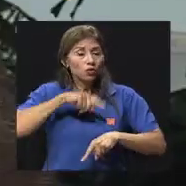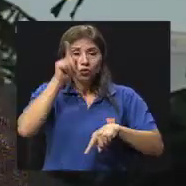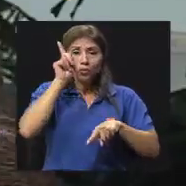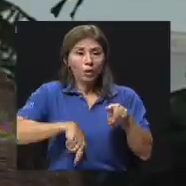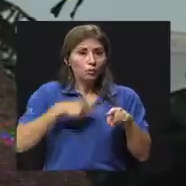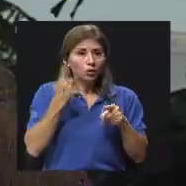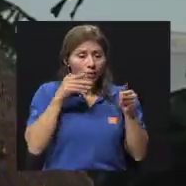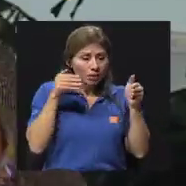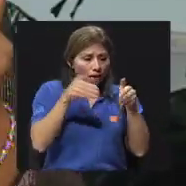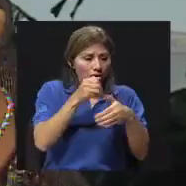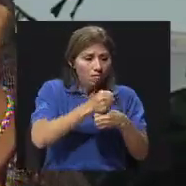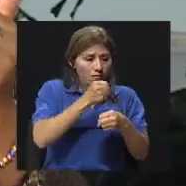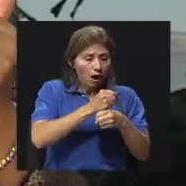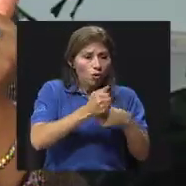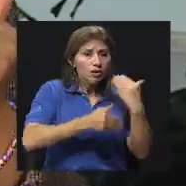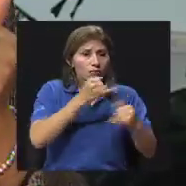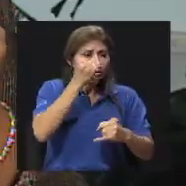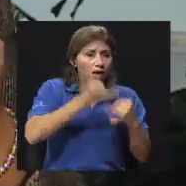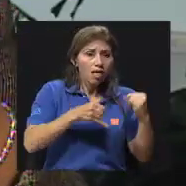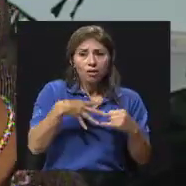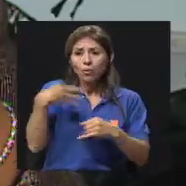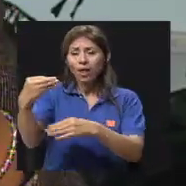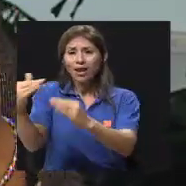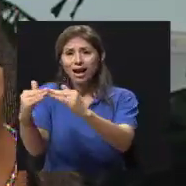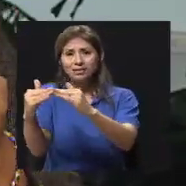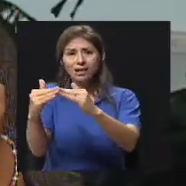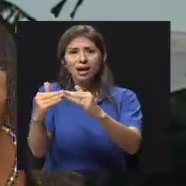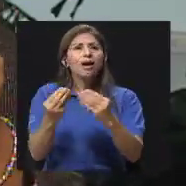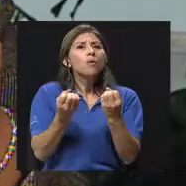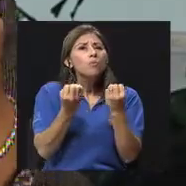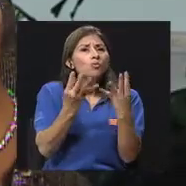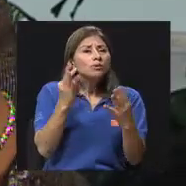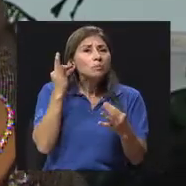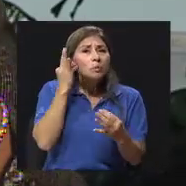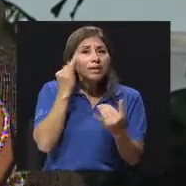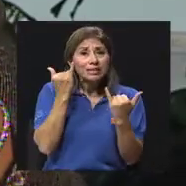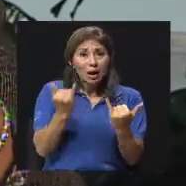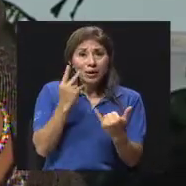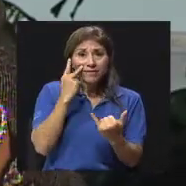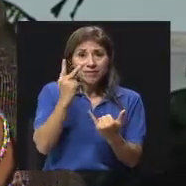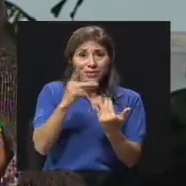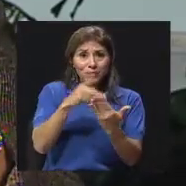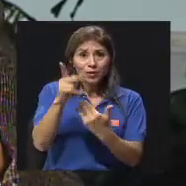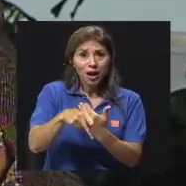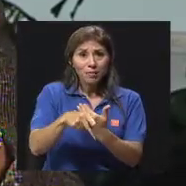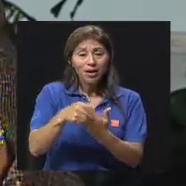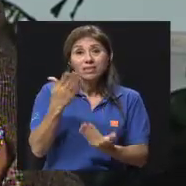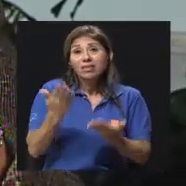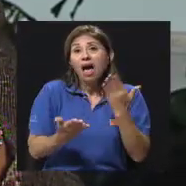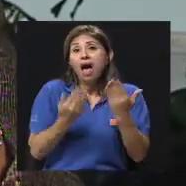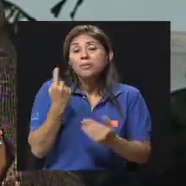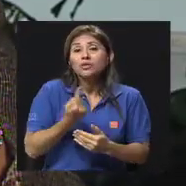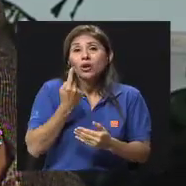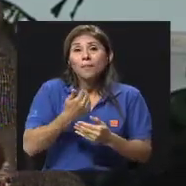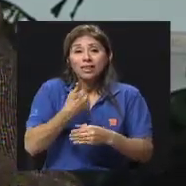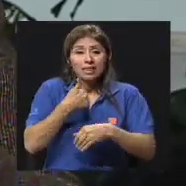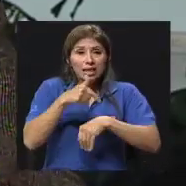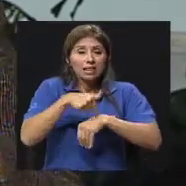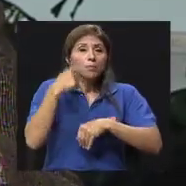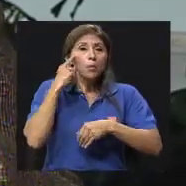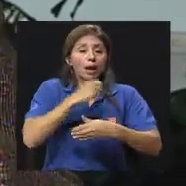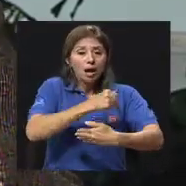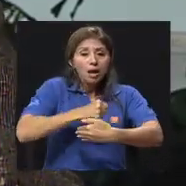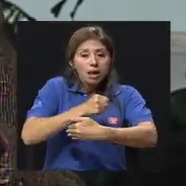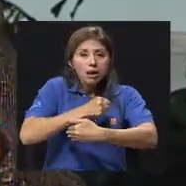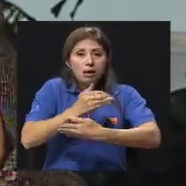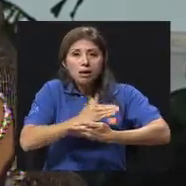salir corriendo para la casa. ¿Cuántas mamás en este momento que están viendo el programa única y exclusivamente tienen tiempo de llegar a hacer la cena? Porque no tienen